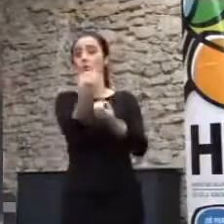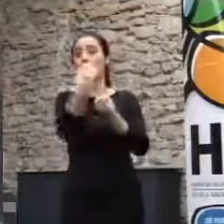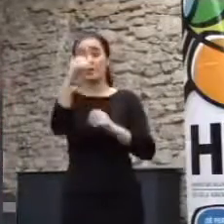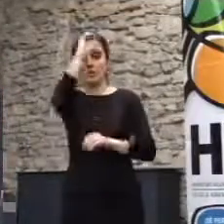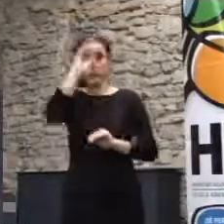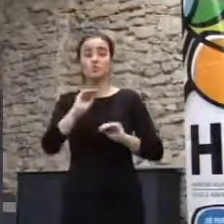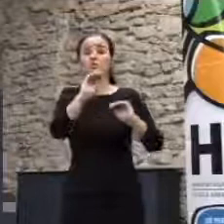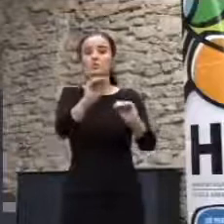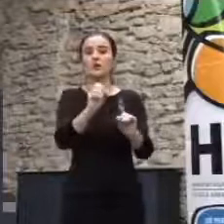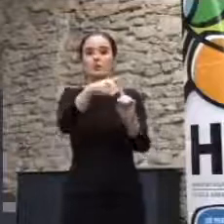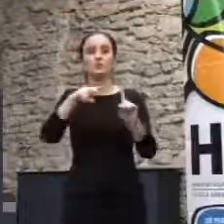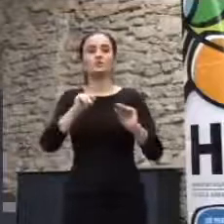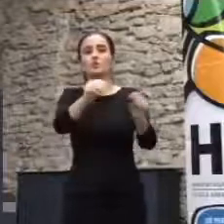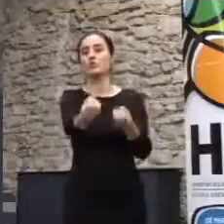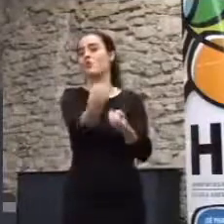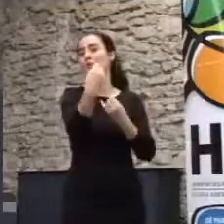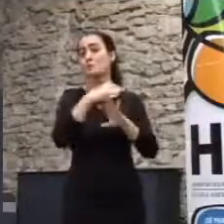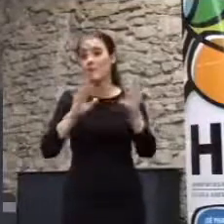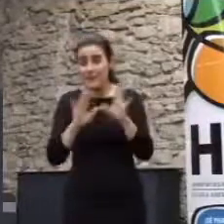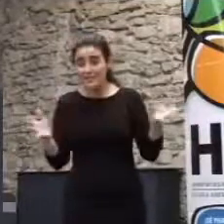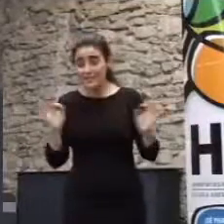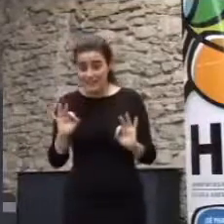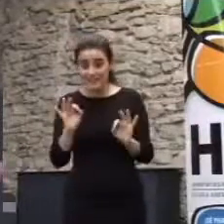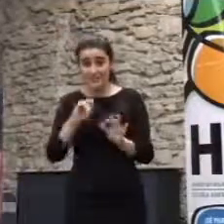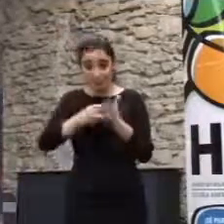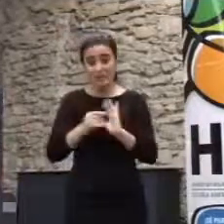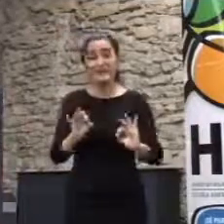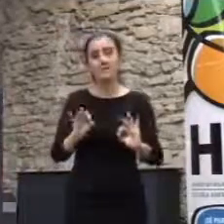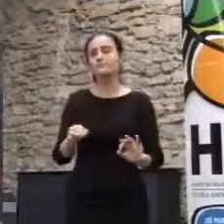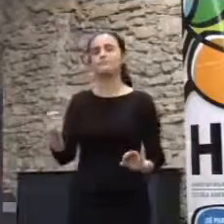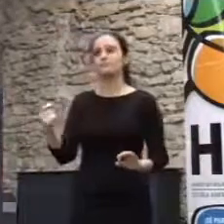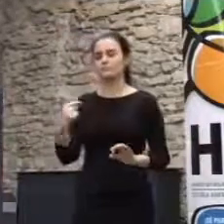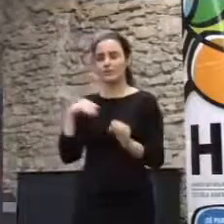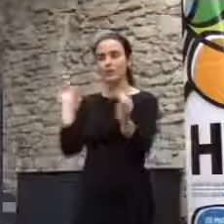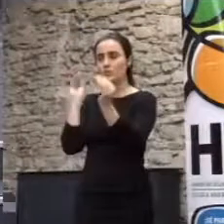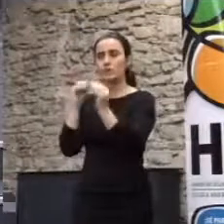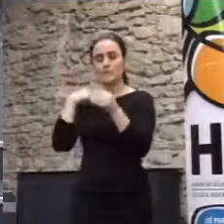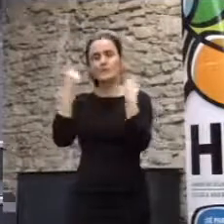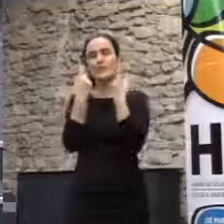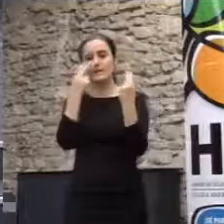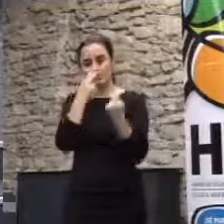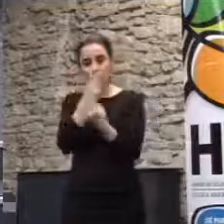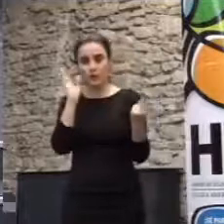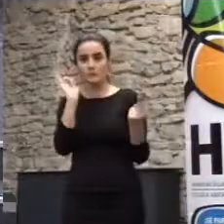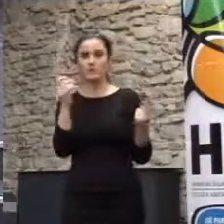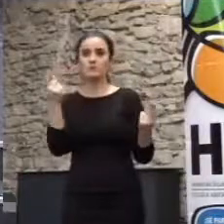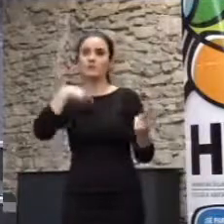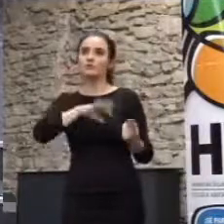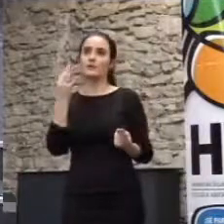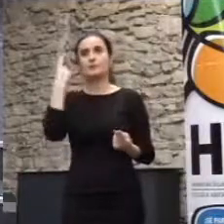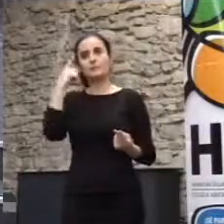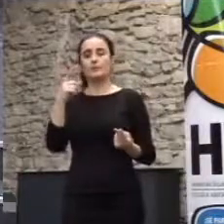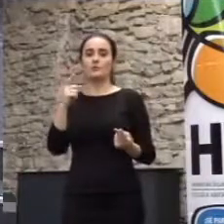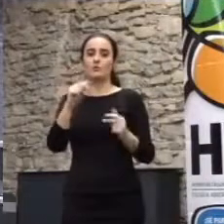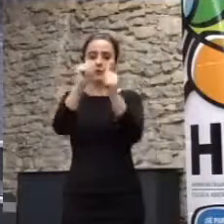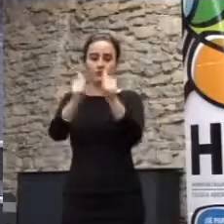versiones interesadas de terceros? No, yo estoy de acuerdo en que tienen que ser públicas, siempre que seamos conscientes de lo que son. Ah, bueno, sí, es un